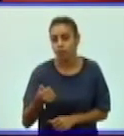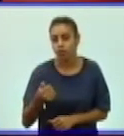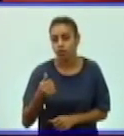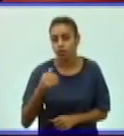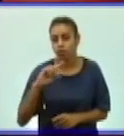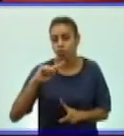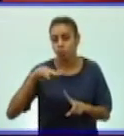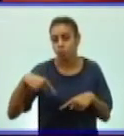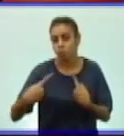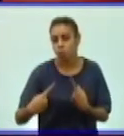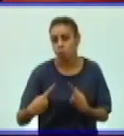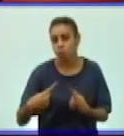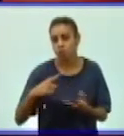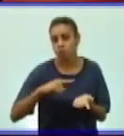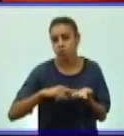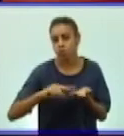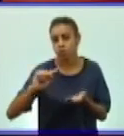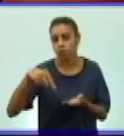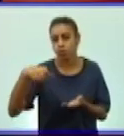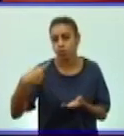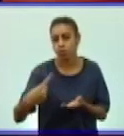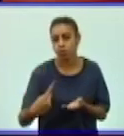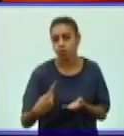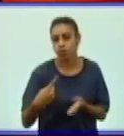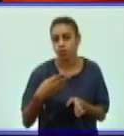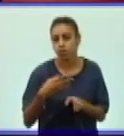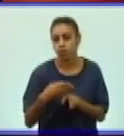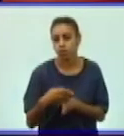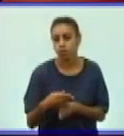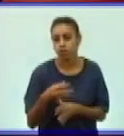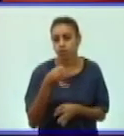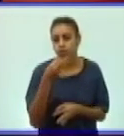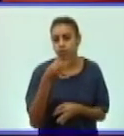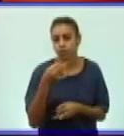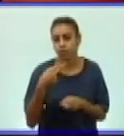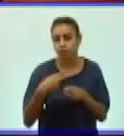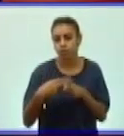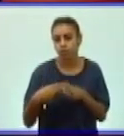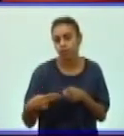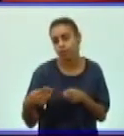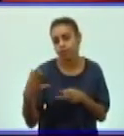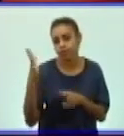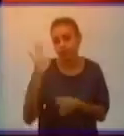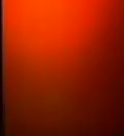a ver entonces la próxima semana para seguir conversando un poco sobre la historia contemporánea. Muchas gracias.